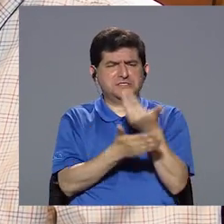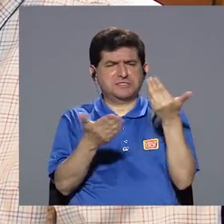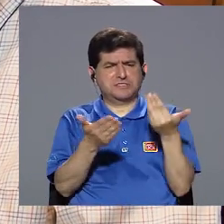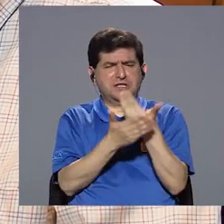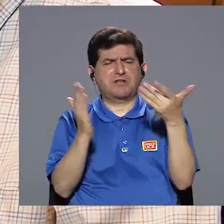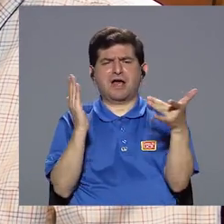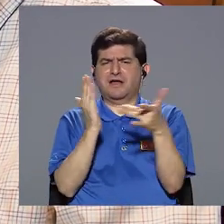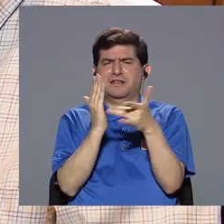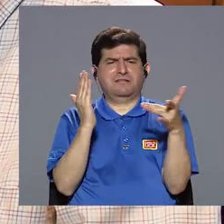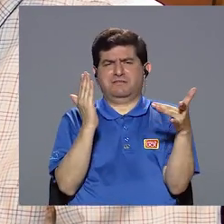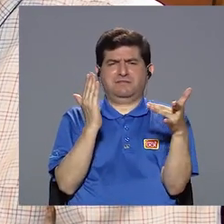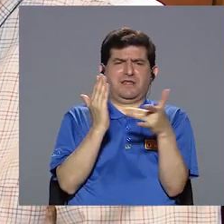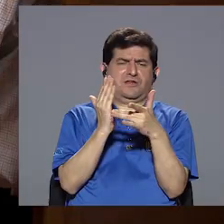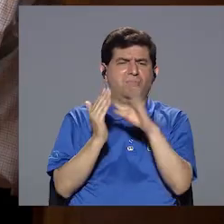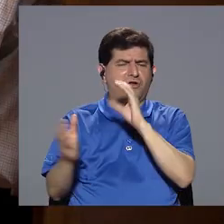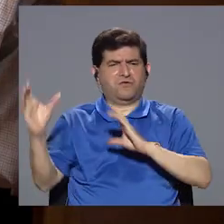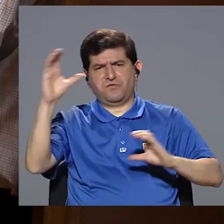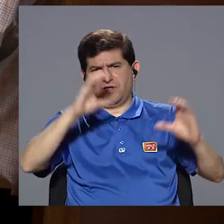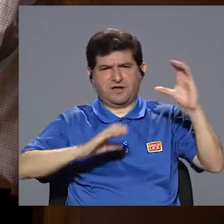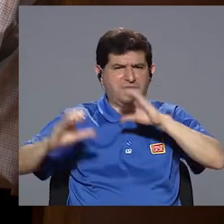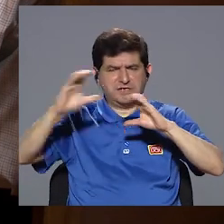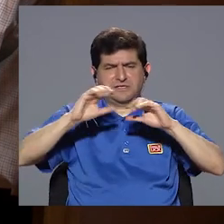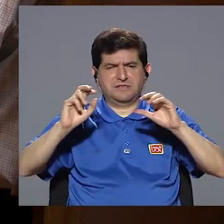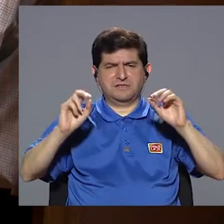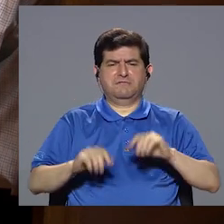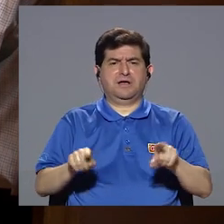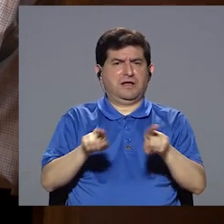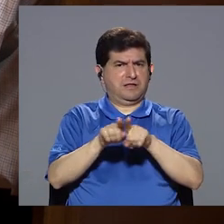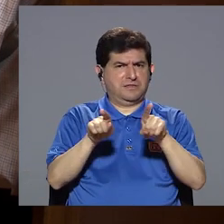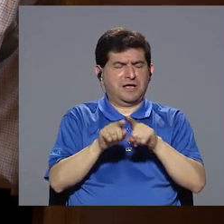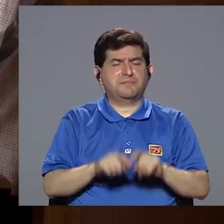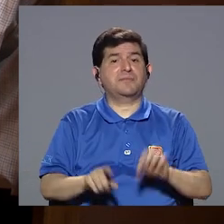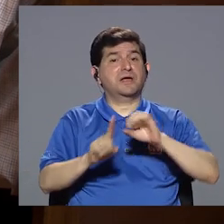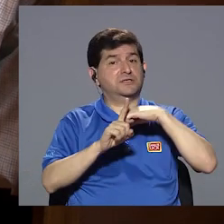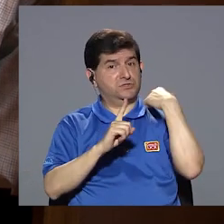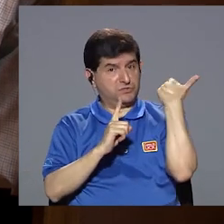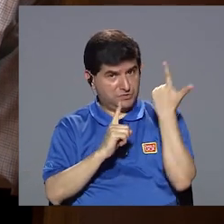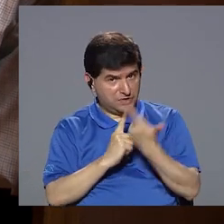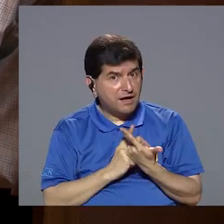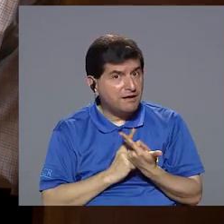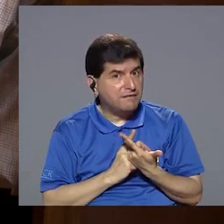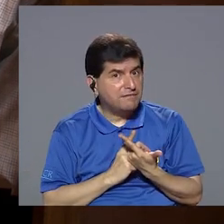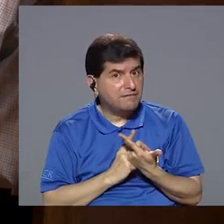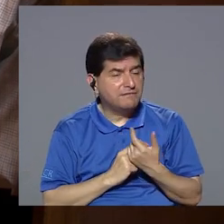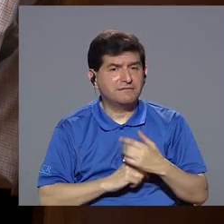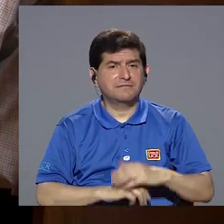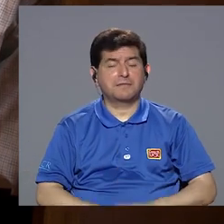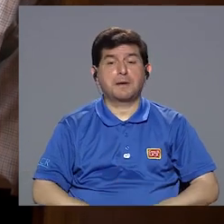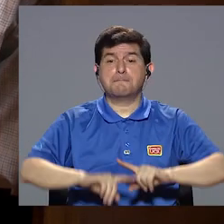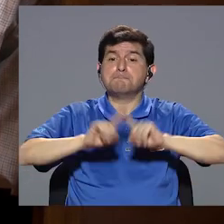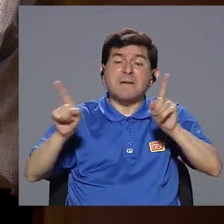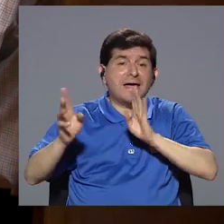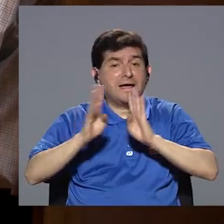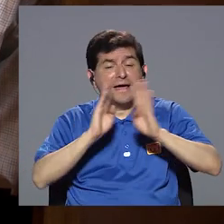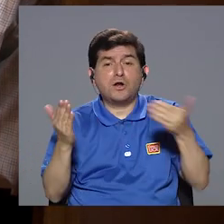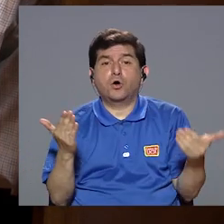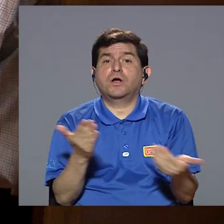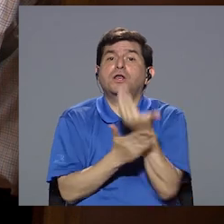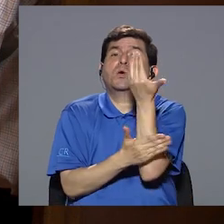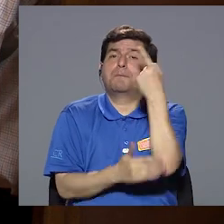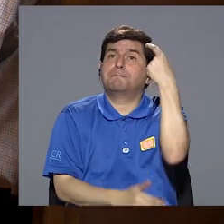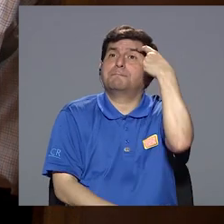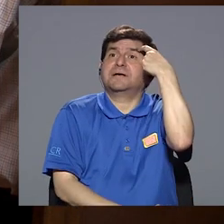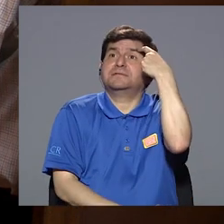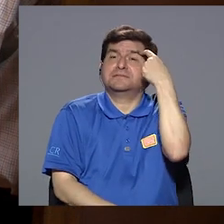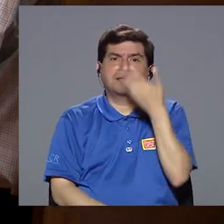estimular la innovación tecnológica y científica pero también la innovación social pero cuando